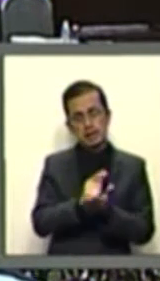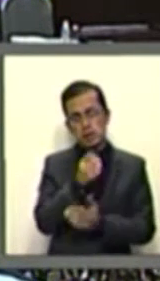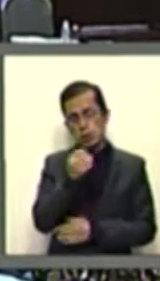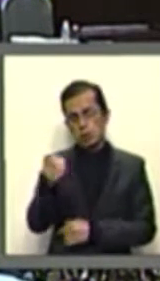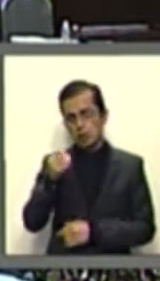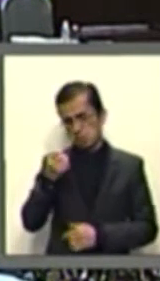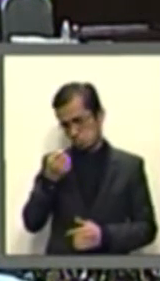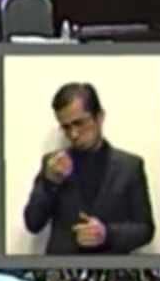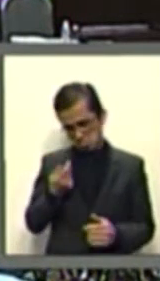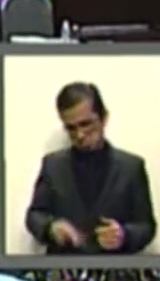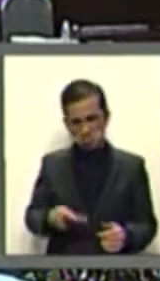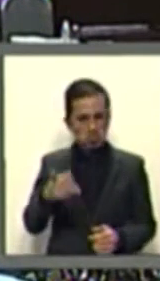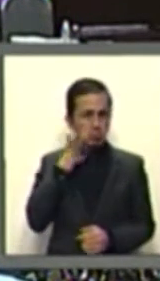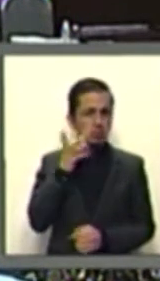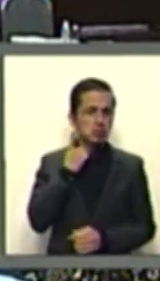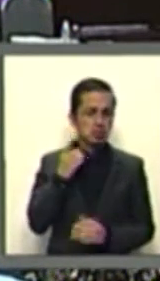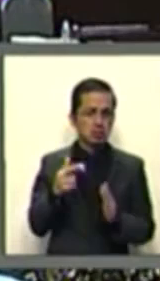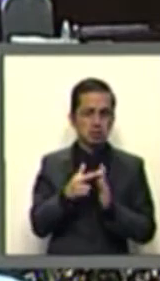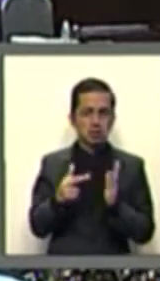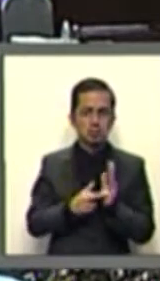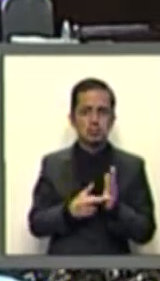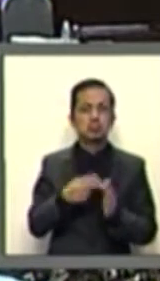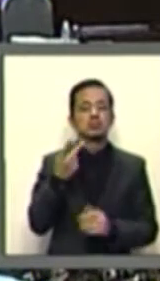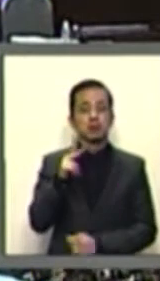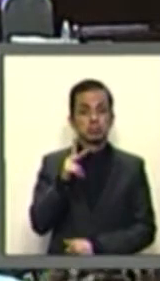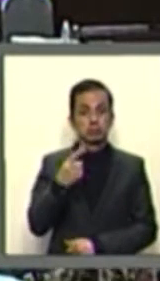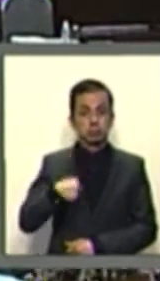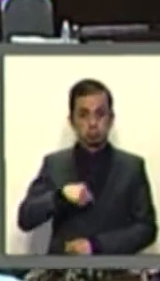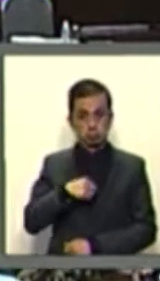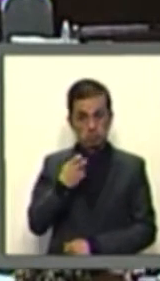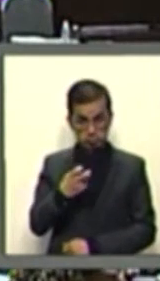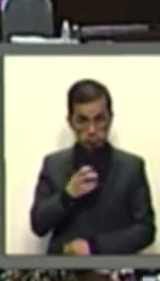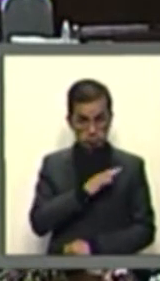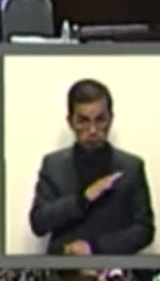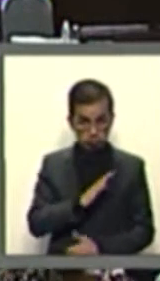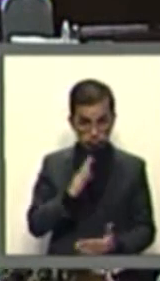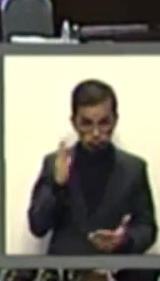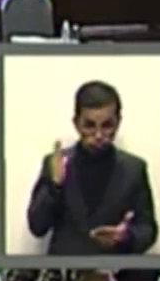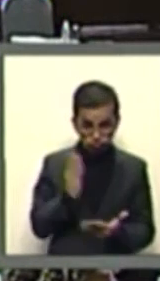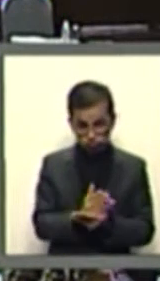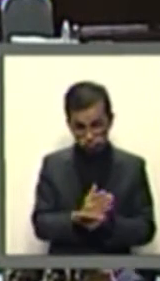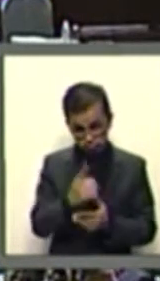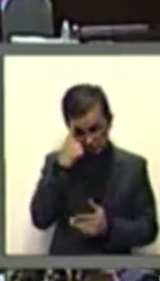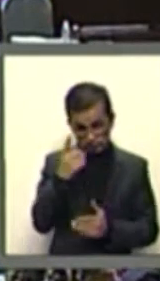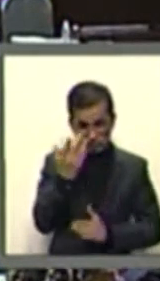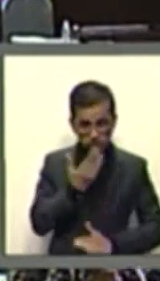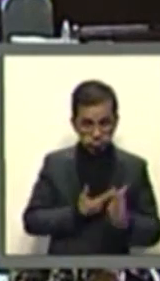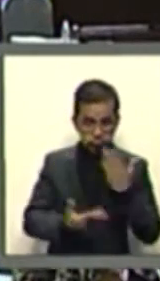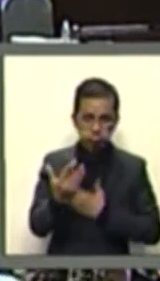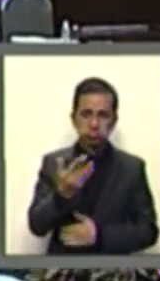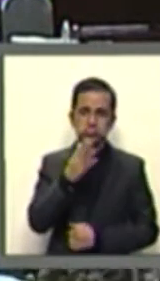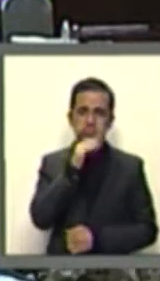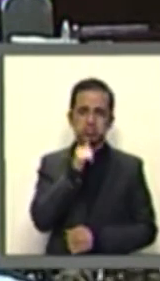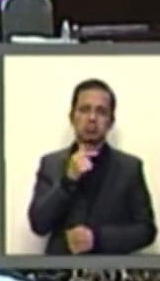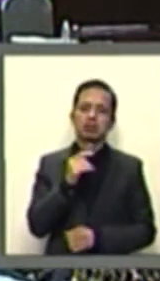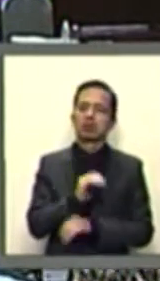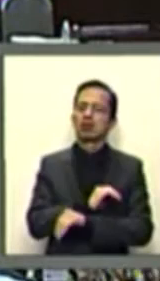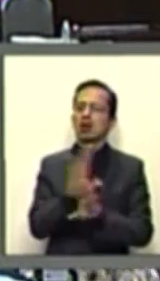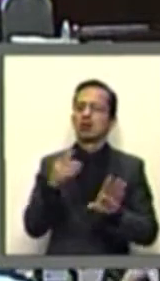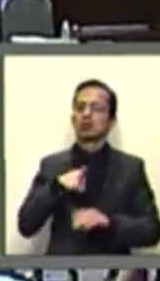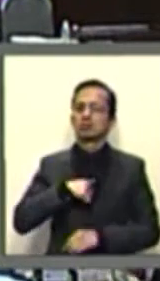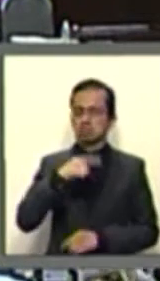propio reglamento pero nosotros no podemos detener el progreso de la nación Y por supuesto que creemos que tiene que